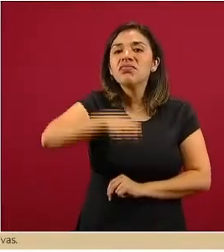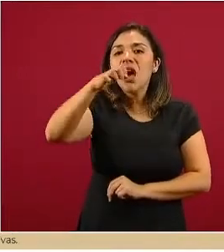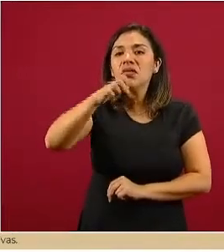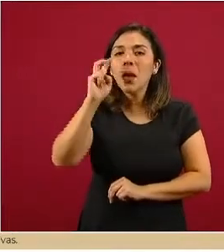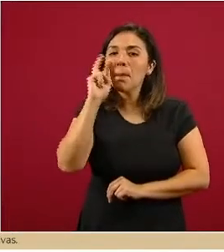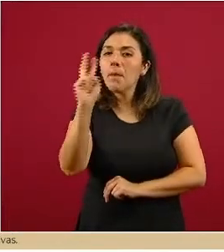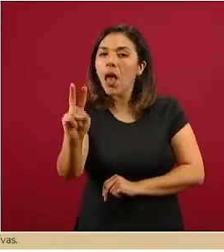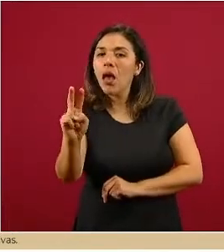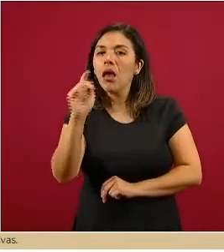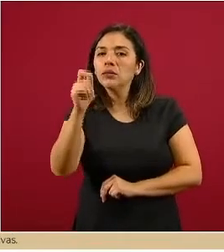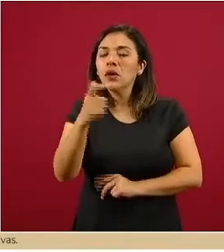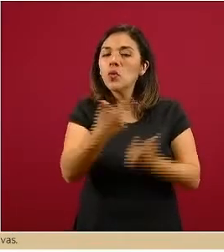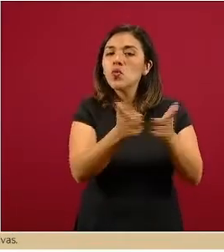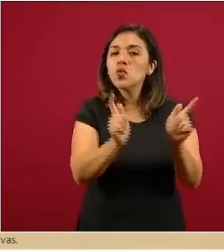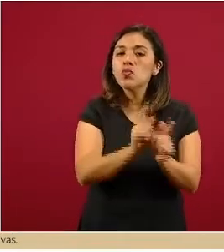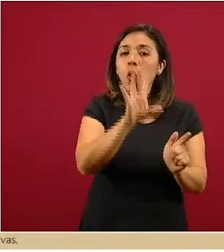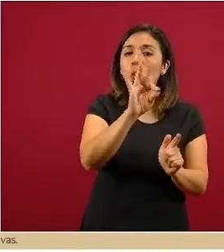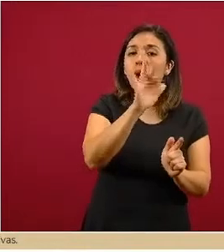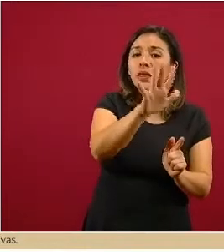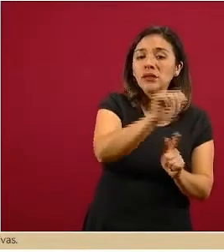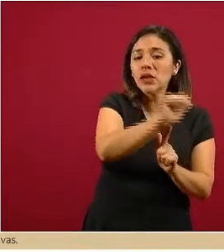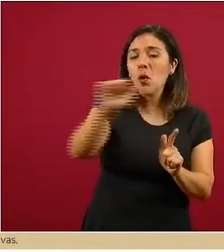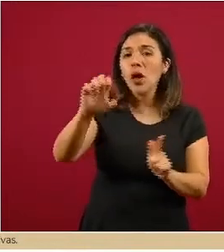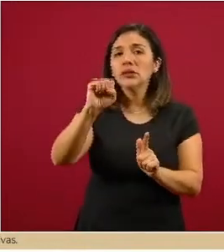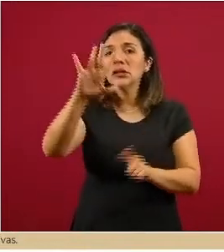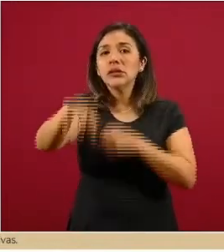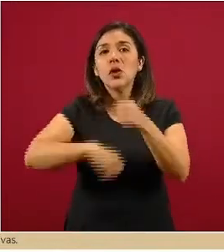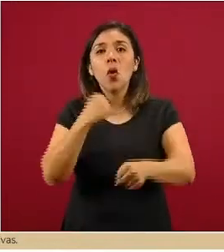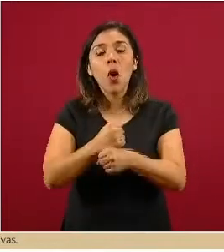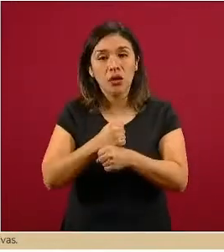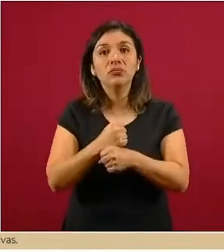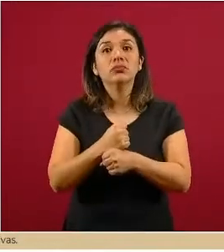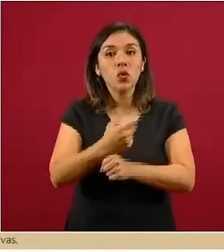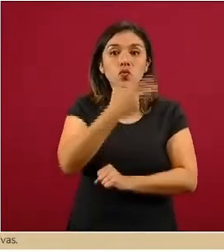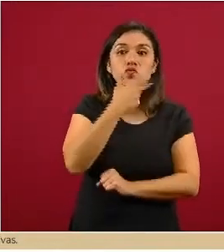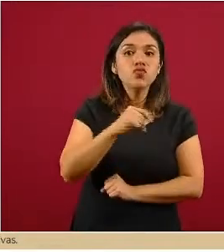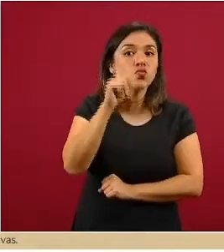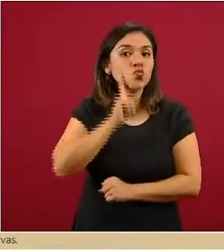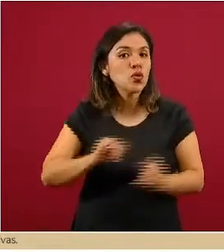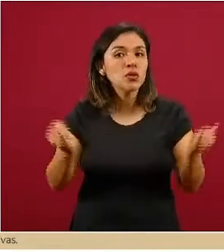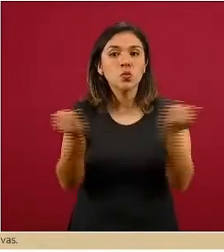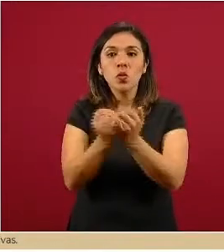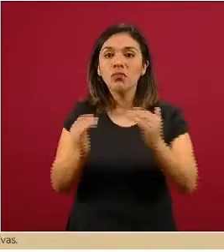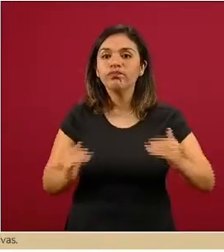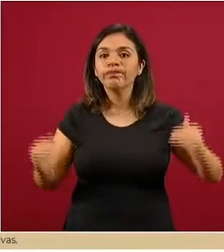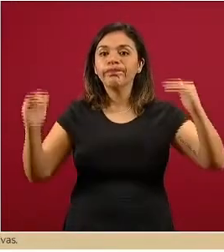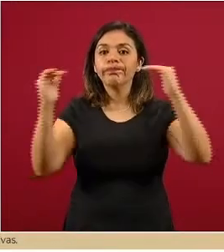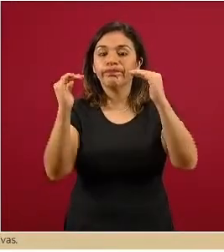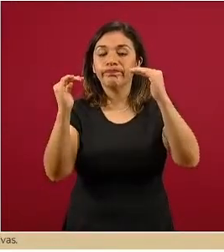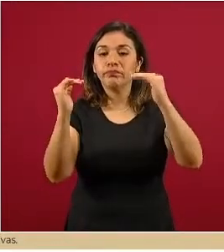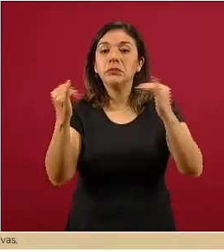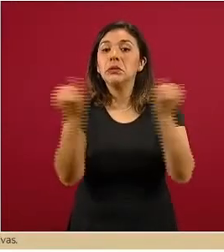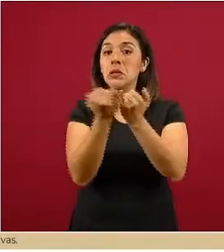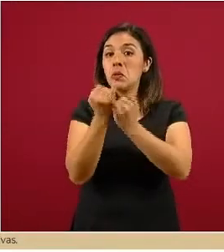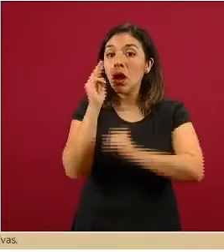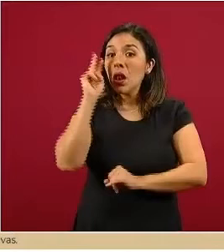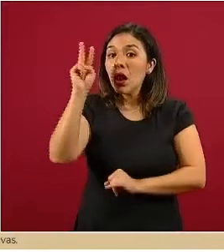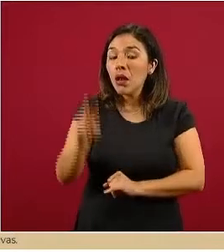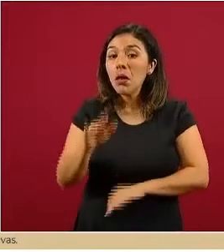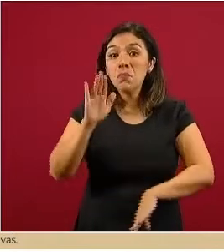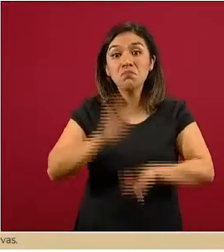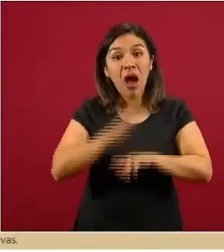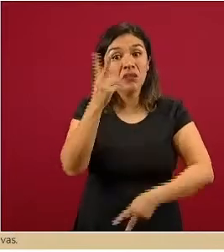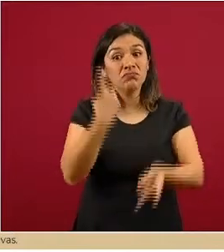gráfica, pero dividida en hombres y mujeres, en donde se va a ver, y como se ha visto también en muchos otros lugares del mundo, el